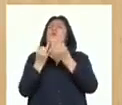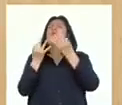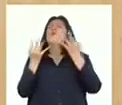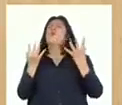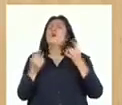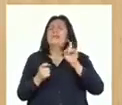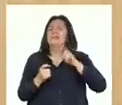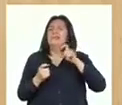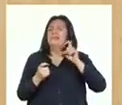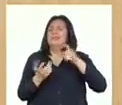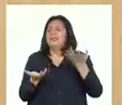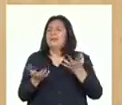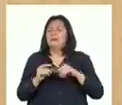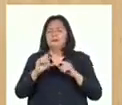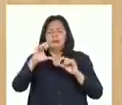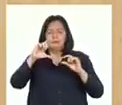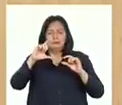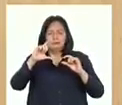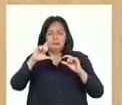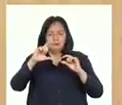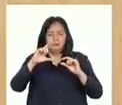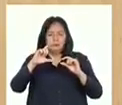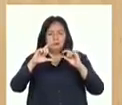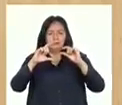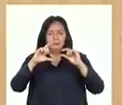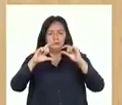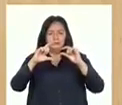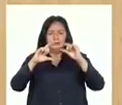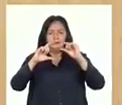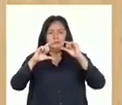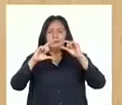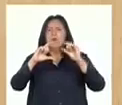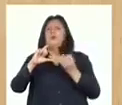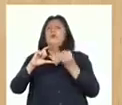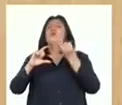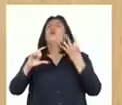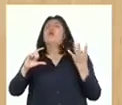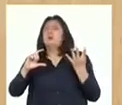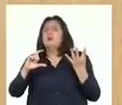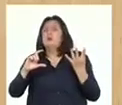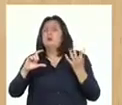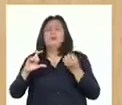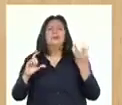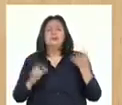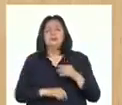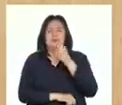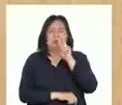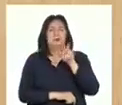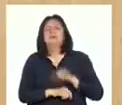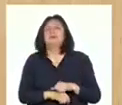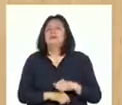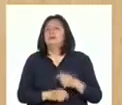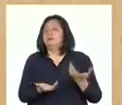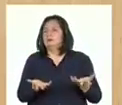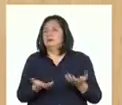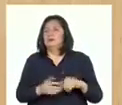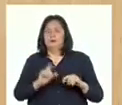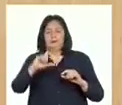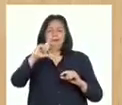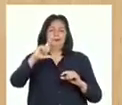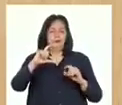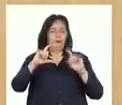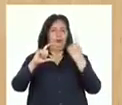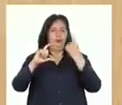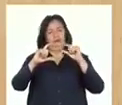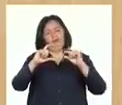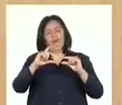cuadraditos necesitaremos para que lleguen a tener la misma altura que el borrador? Veamos. Tenemos nuestro primer